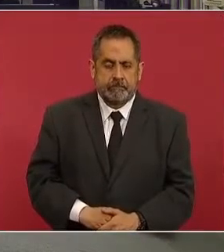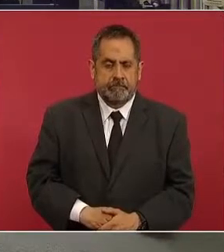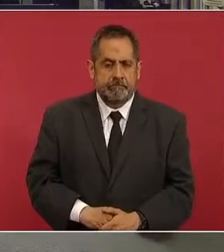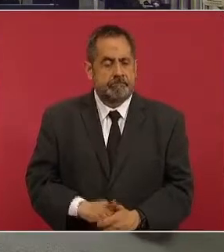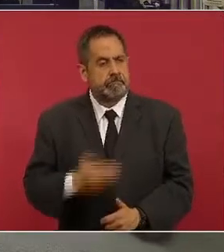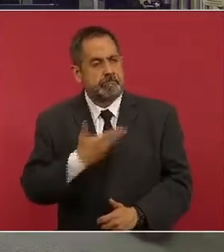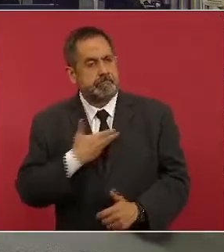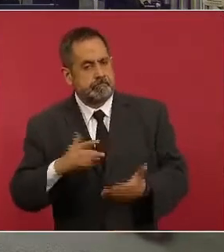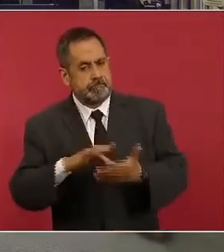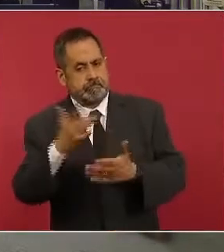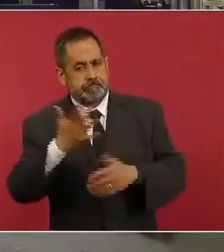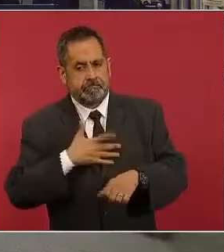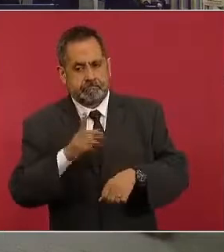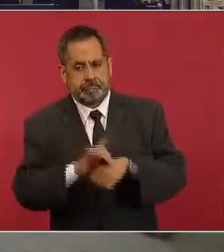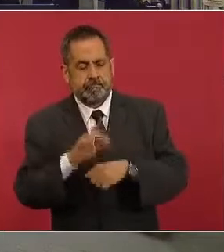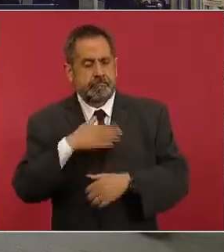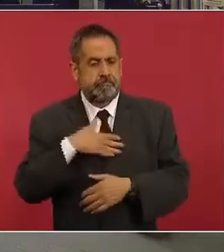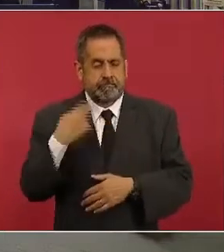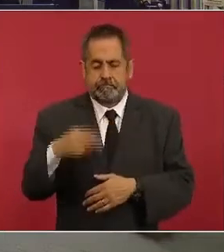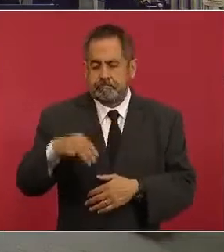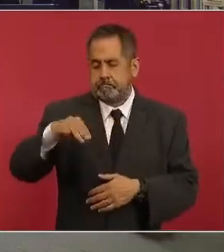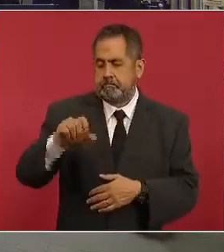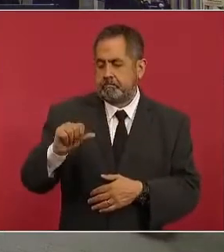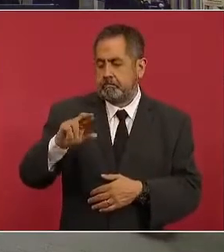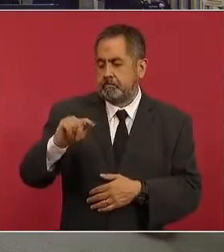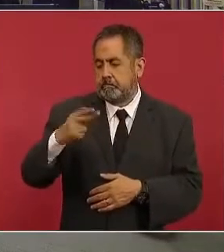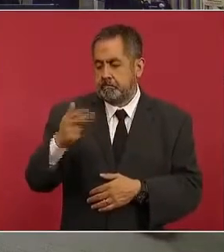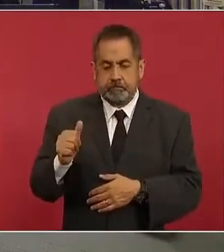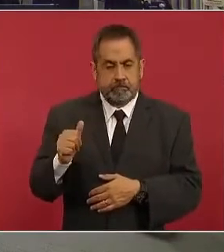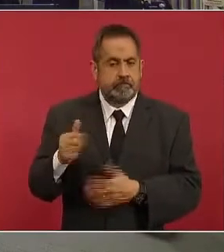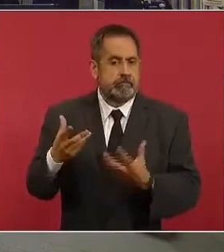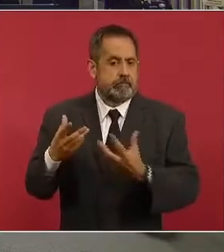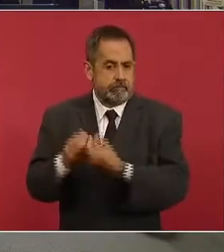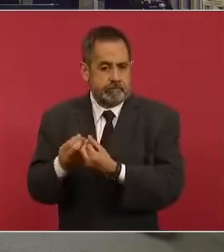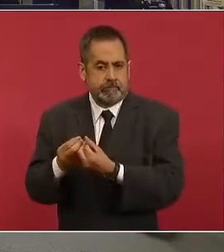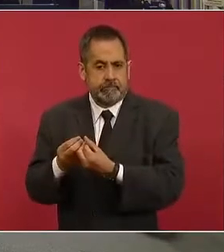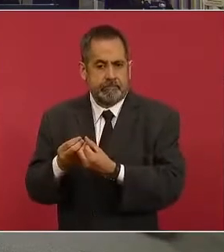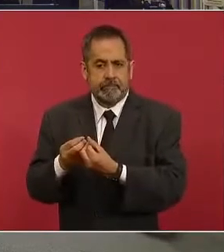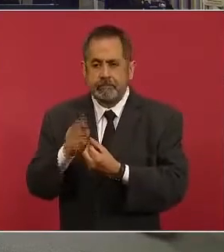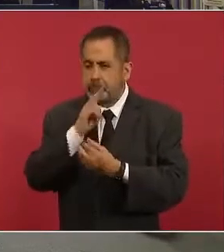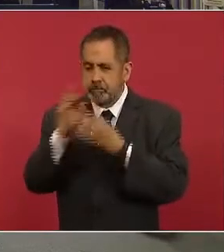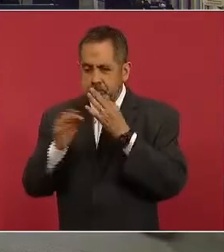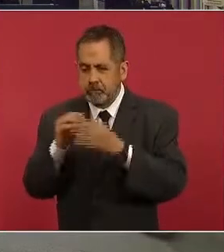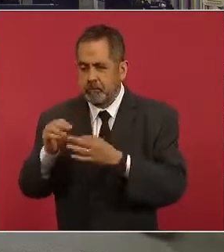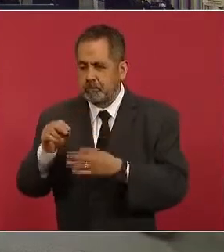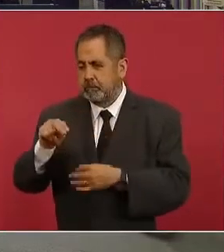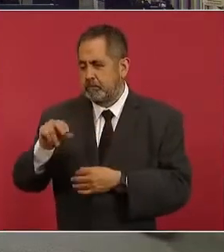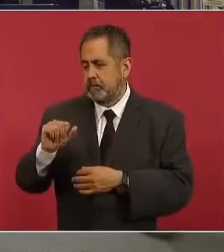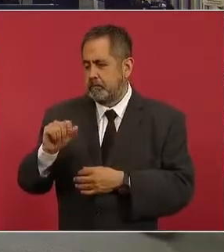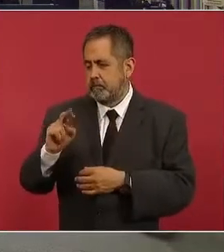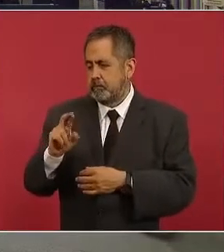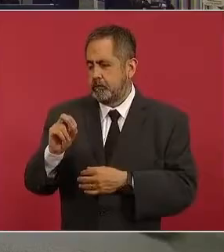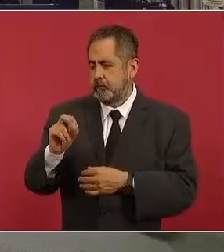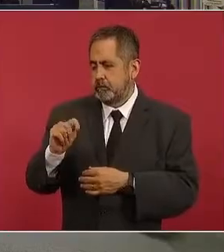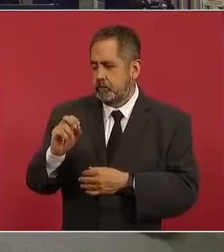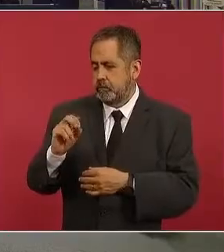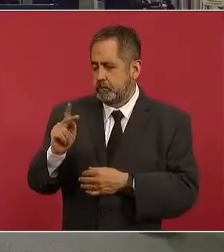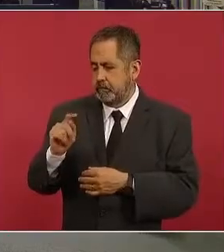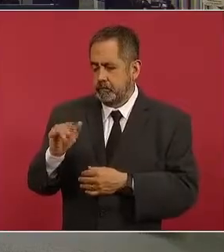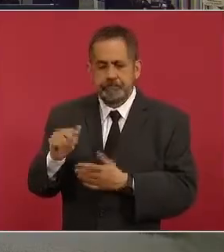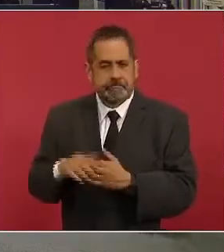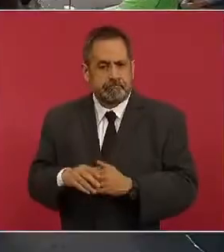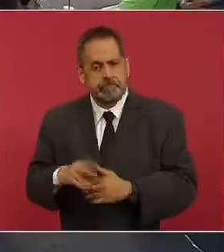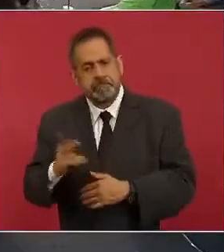Gracias, presidente. Buenos días. Marta Obeso, de Esfera Noticias y de la revista Naturopatía. Para recordarle,